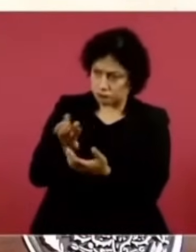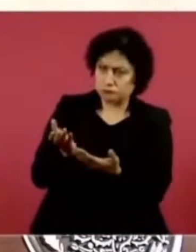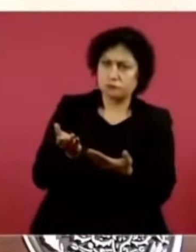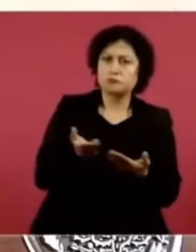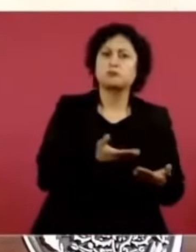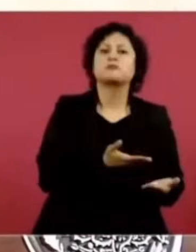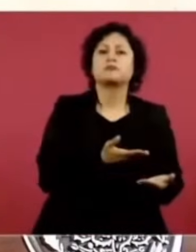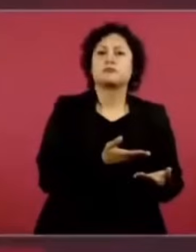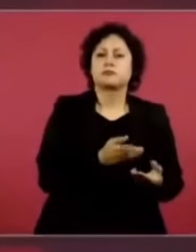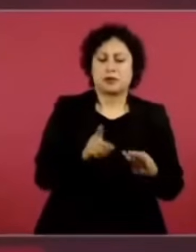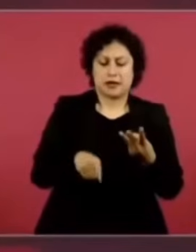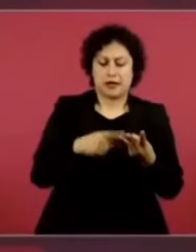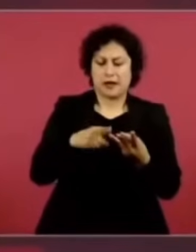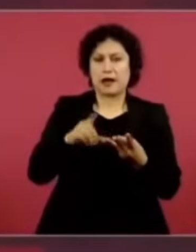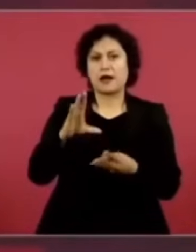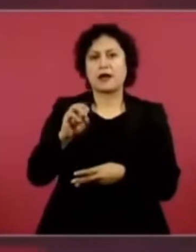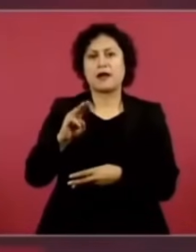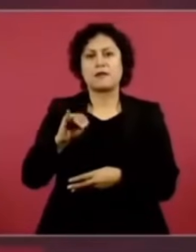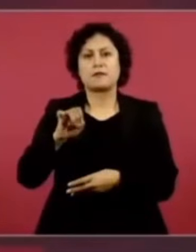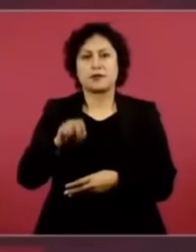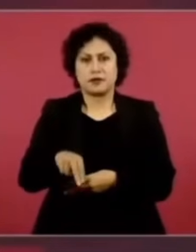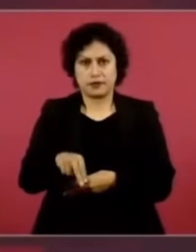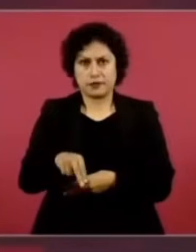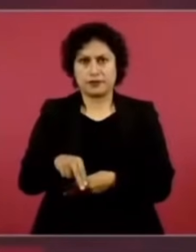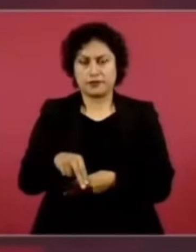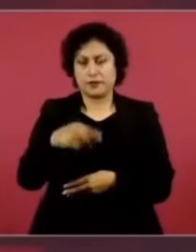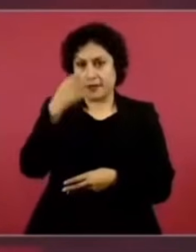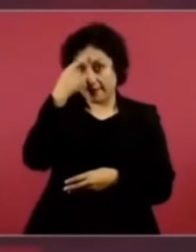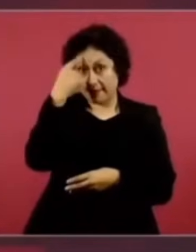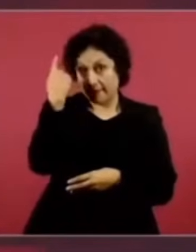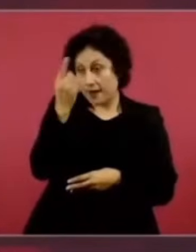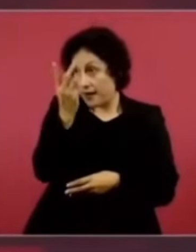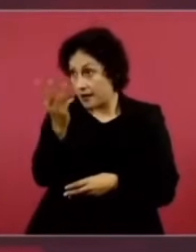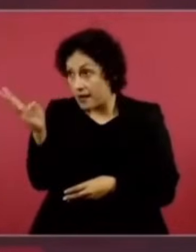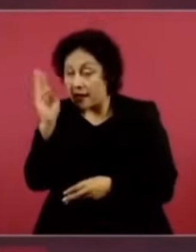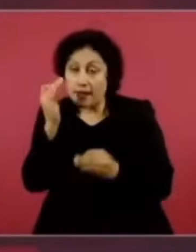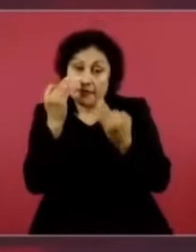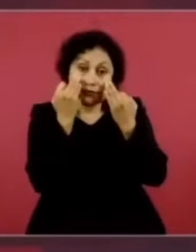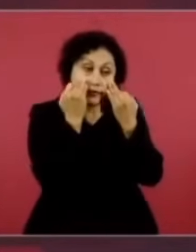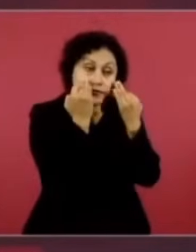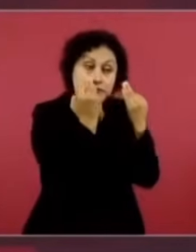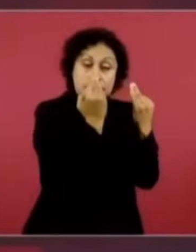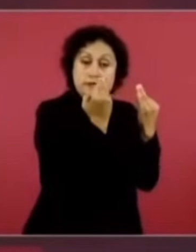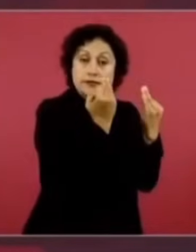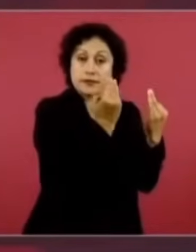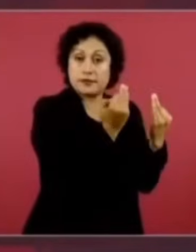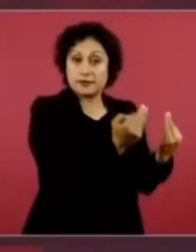Aguilar Camín para que vean que sí hay